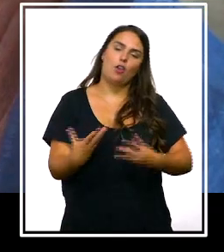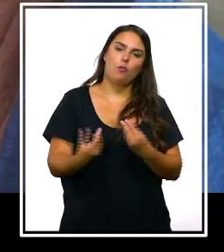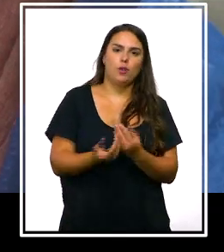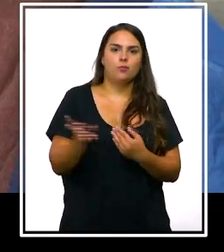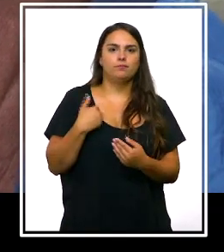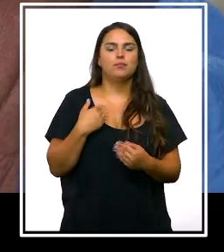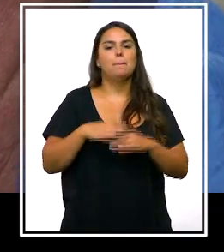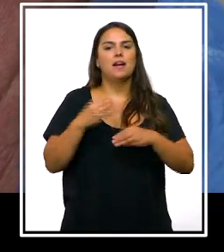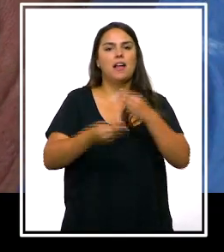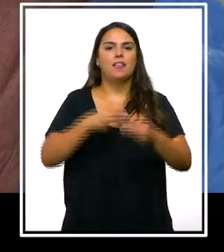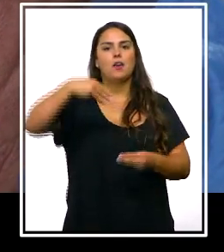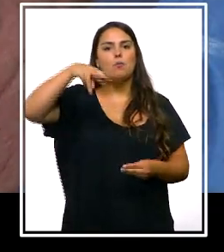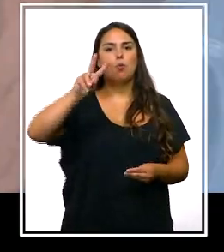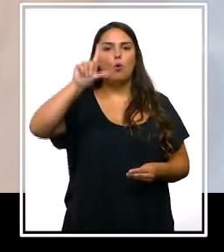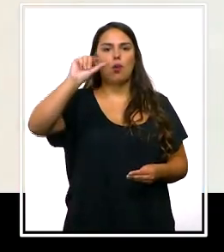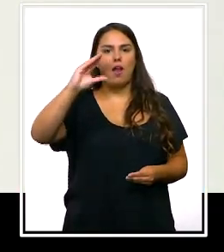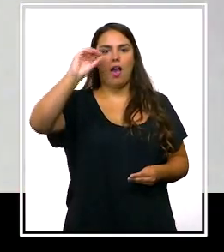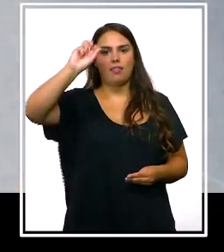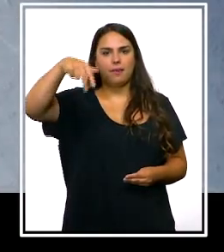vienes conmigo a hacer el Mulhacén.